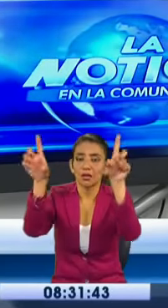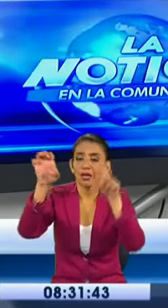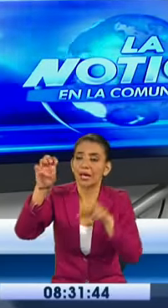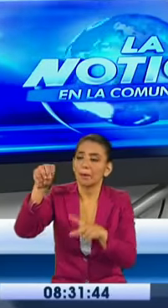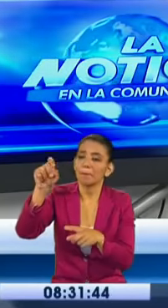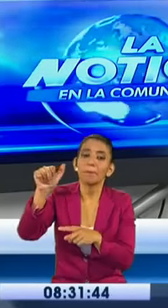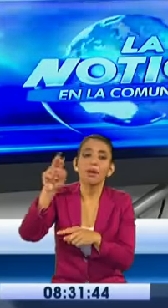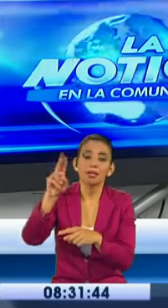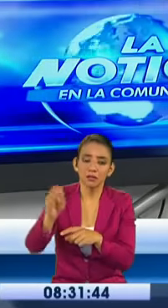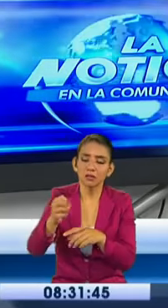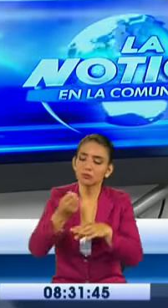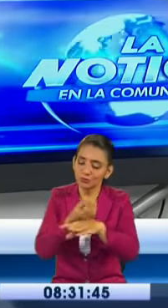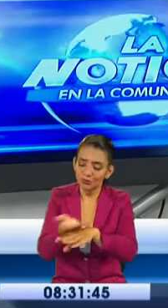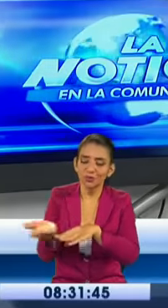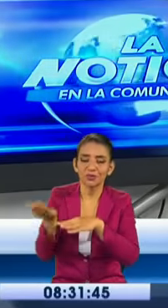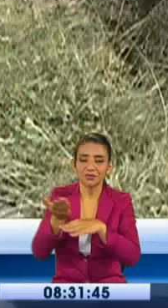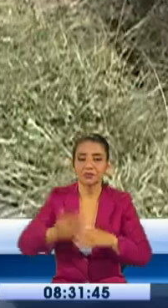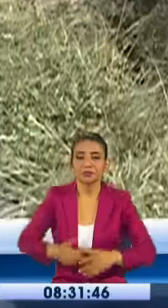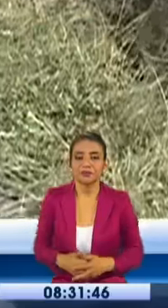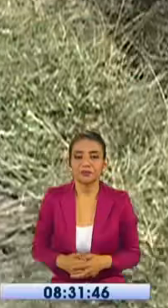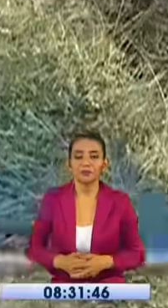criterios y tips para esto.